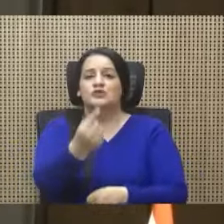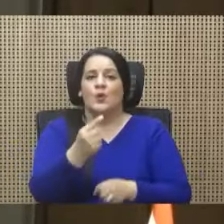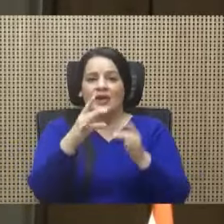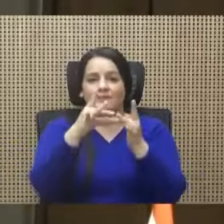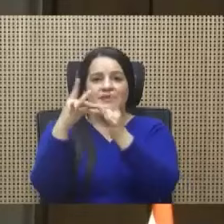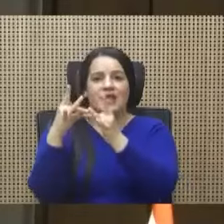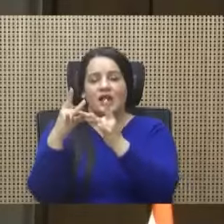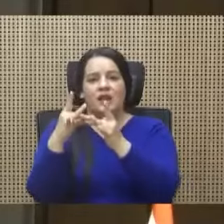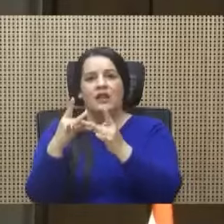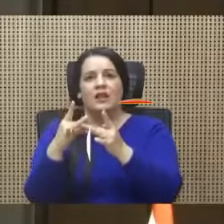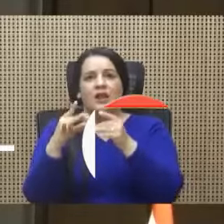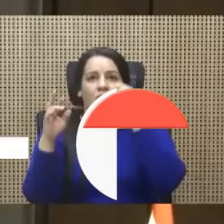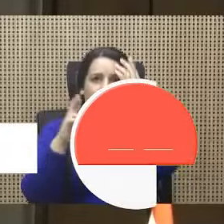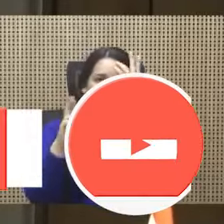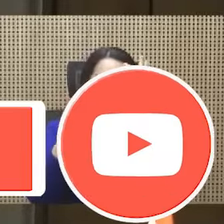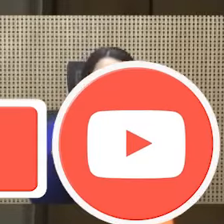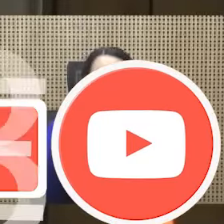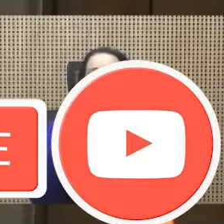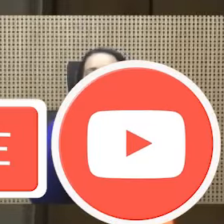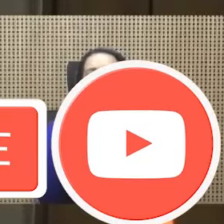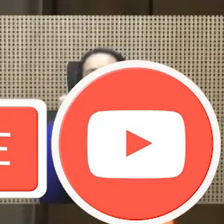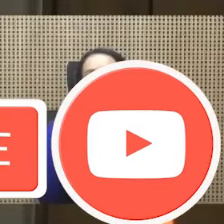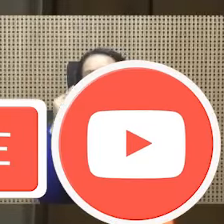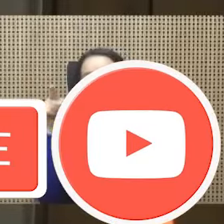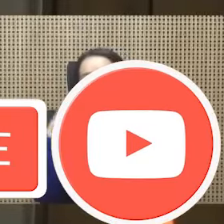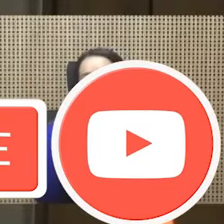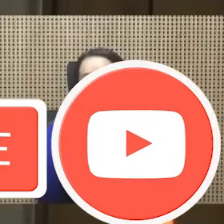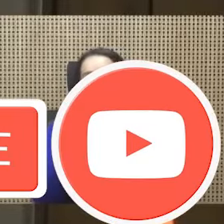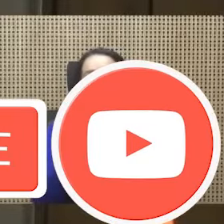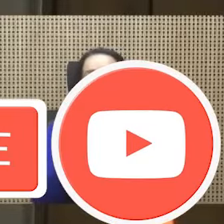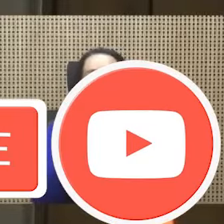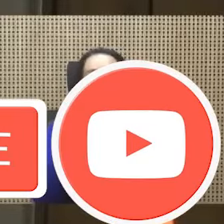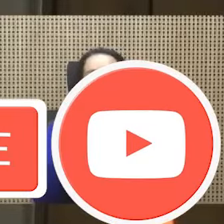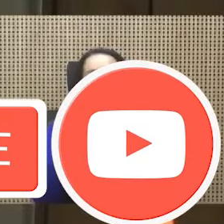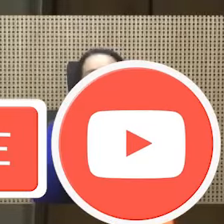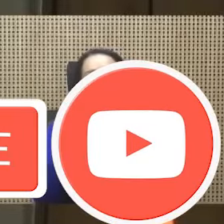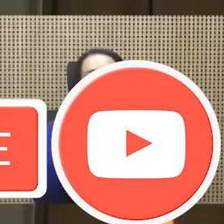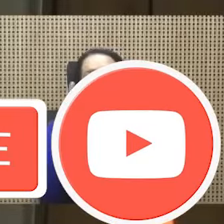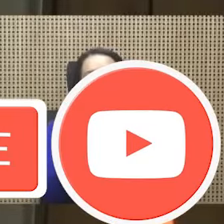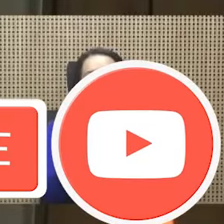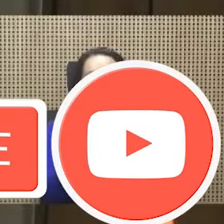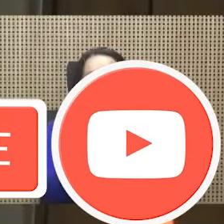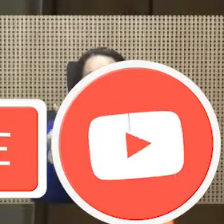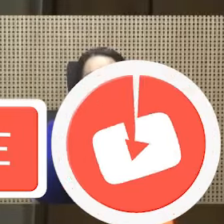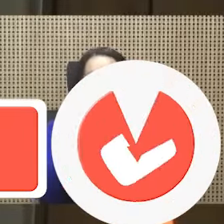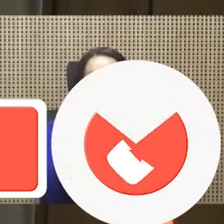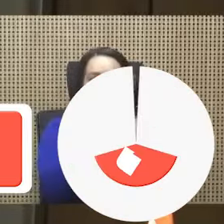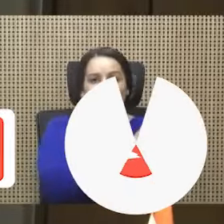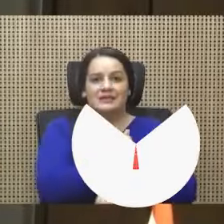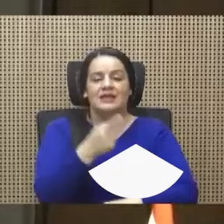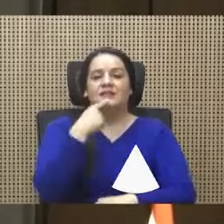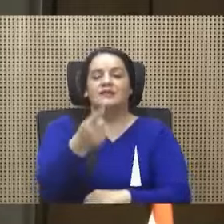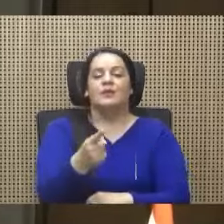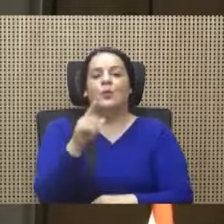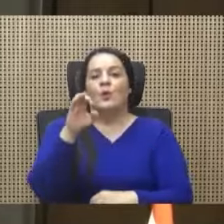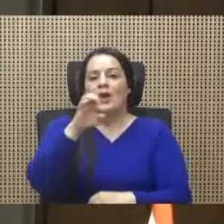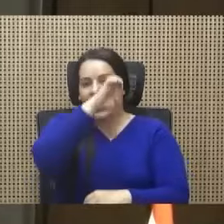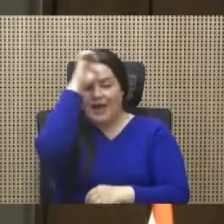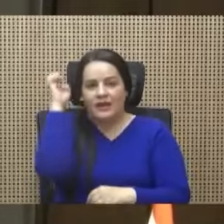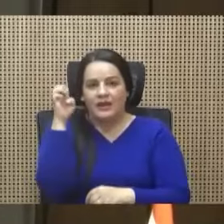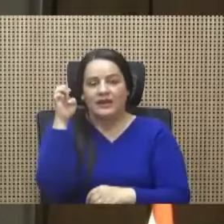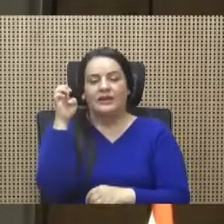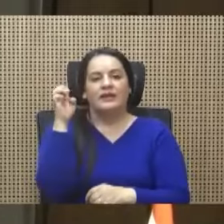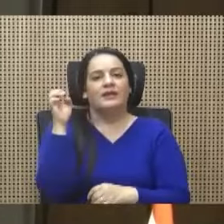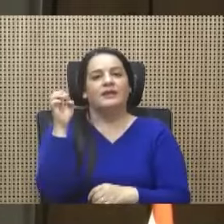don Rodrigo Chávez, perdón, para que no se confunda, digo, le hago una mención especial al Partido Liberal Progresista. Dijo a don Eli